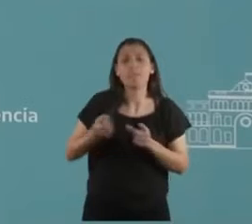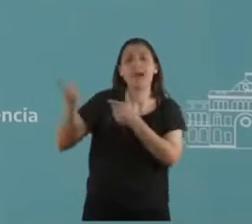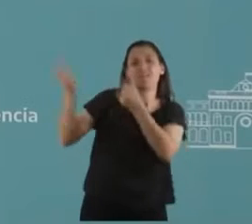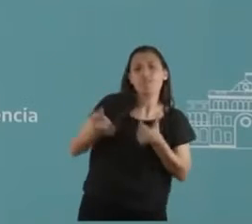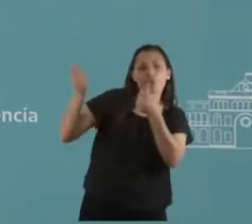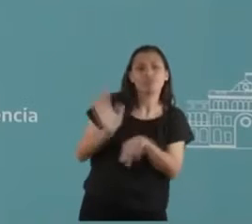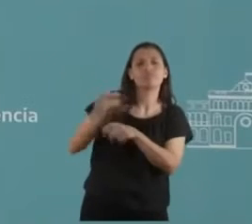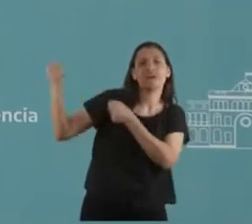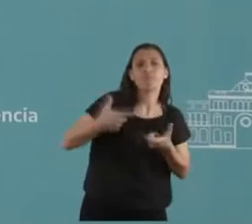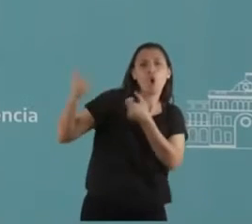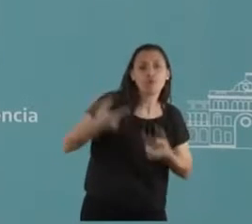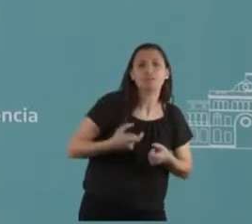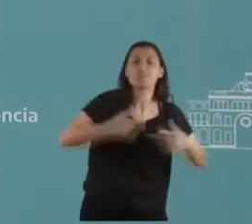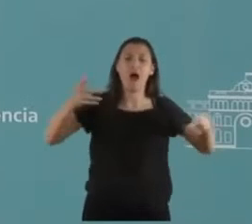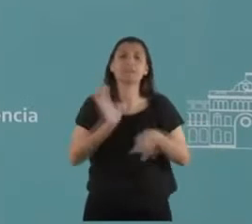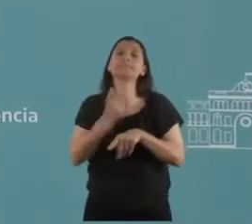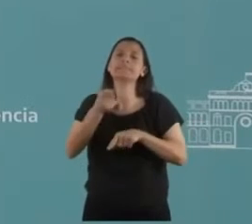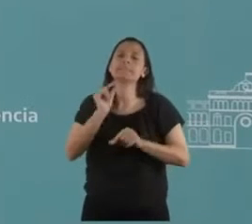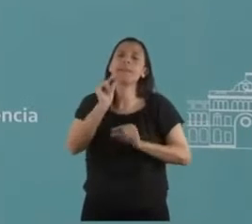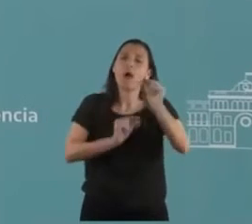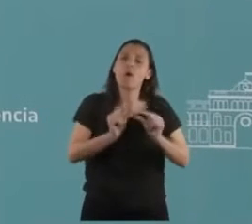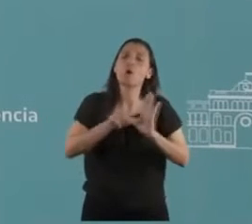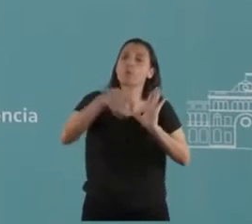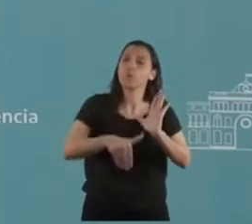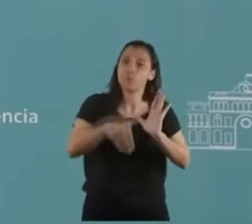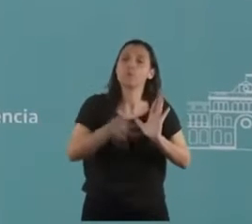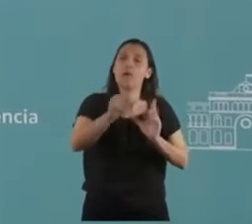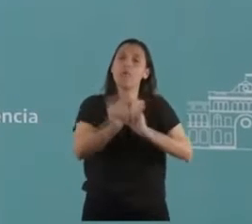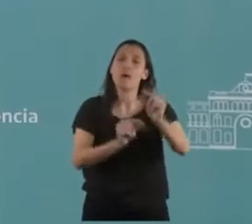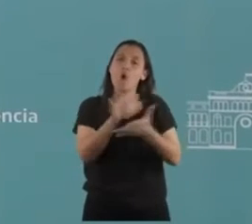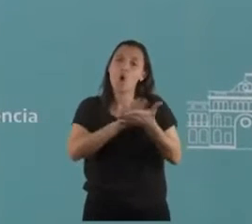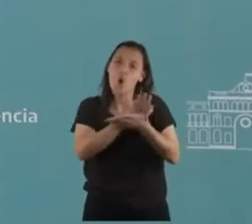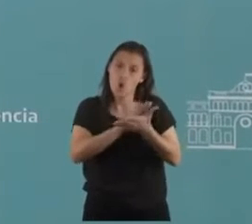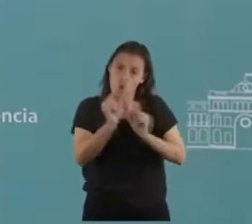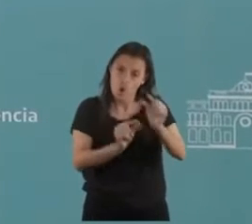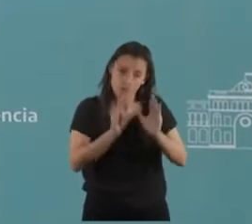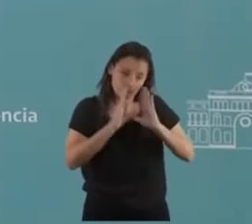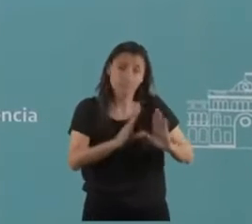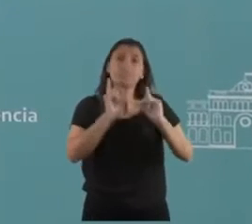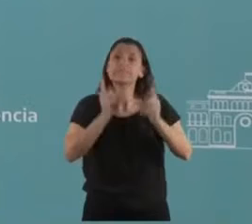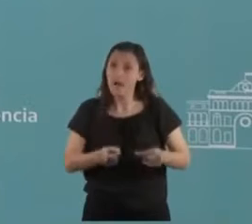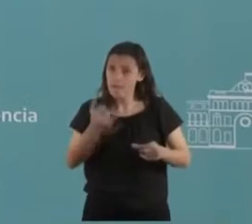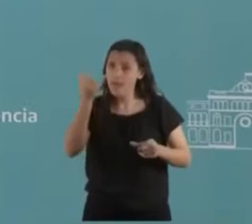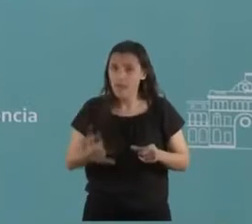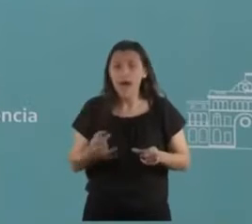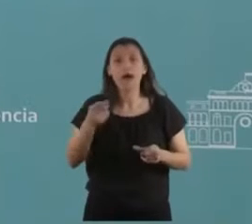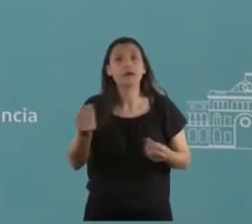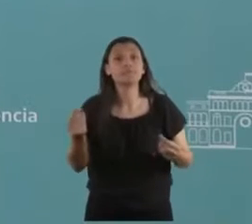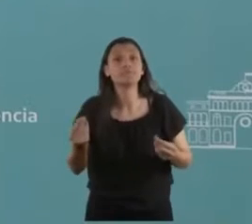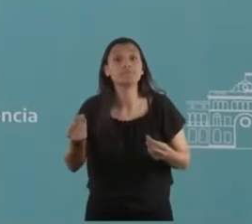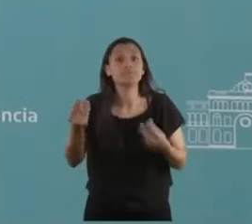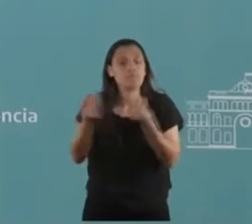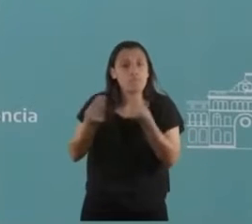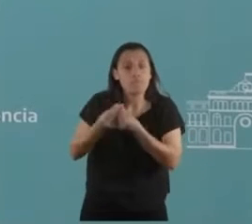lentizó de alguna manera, y todo eso se está resolviendo y además hubo una concentración de demanda